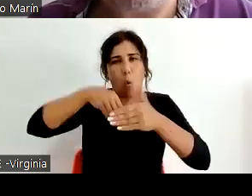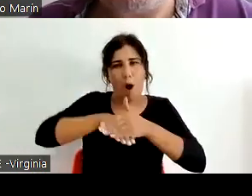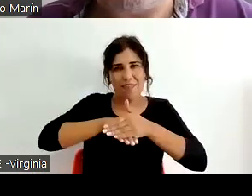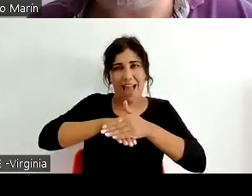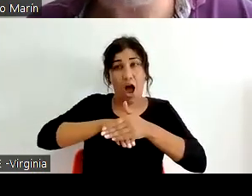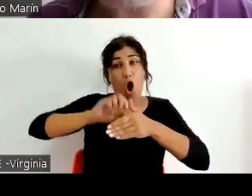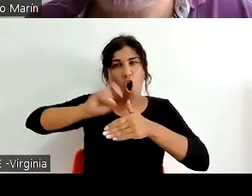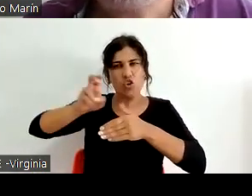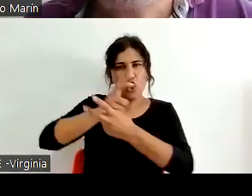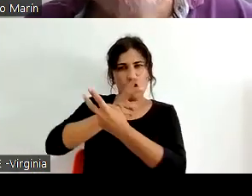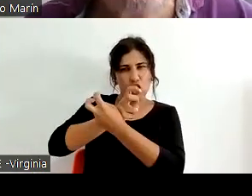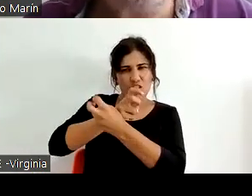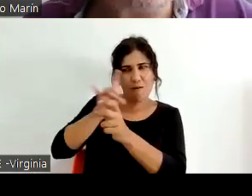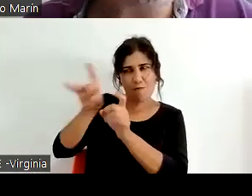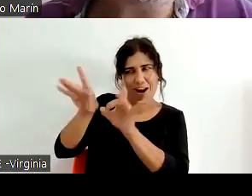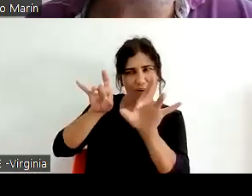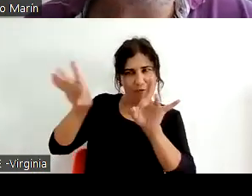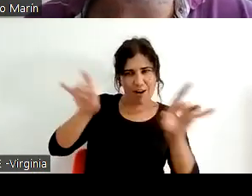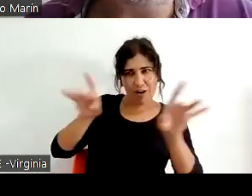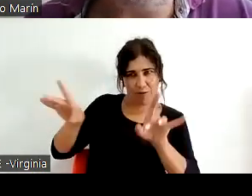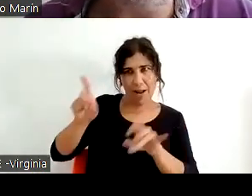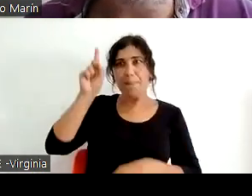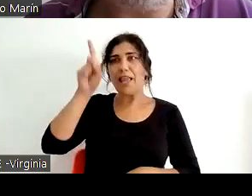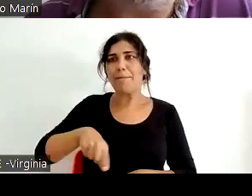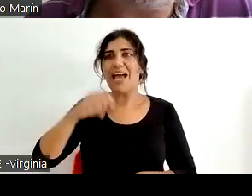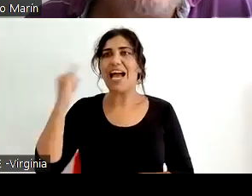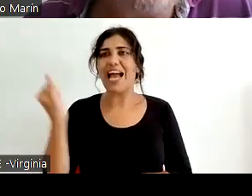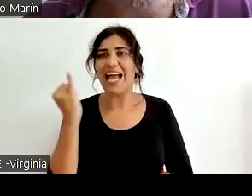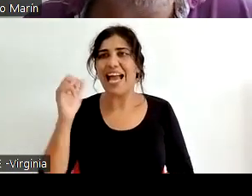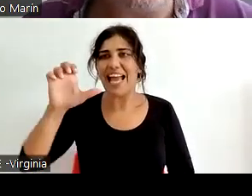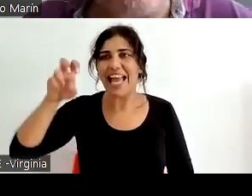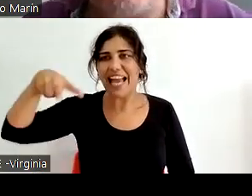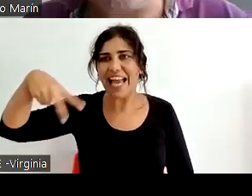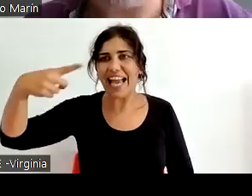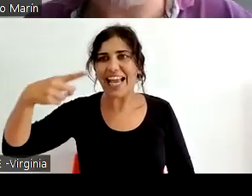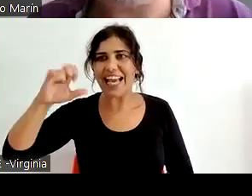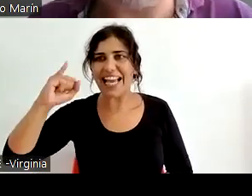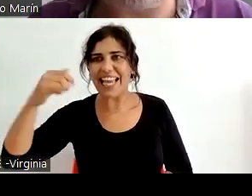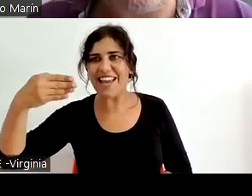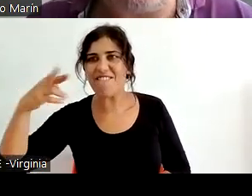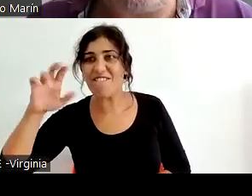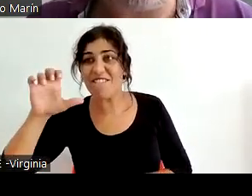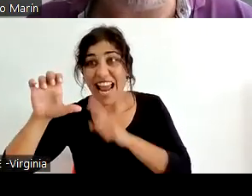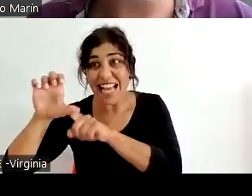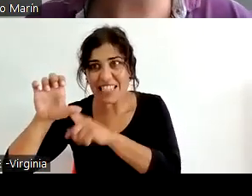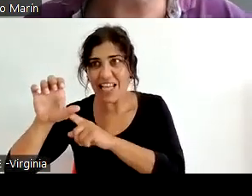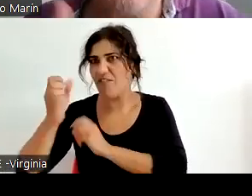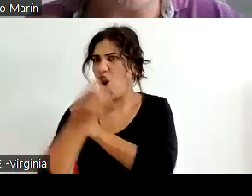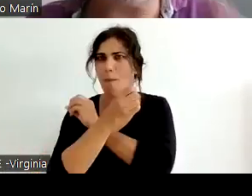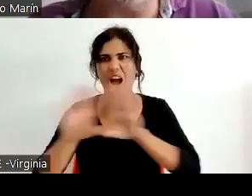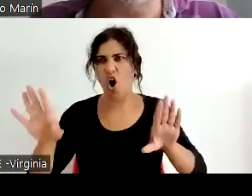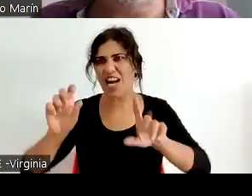la salud de los huesos, y el jengibre, que sería uno de los antioxidantes naturales más potentes que conocemos y